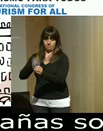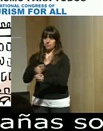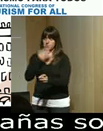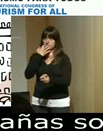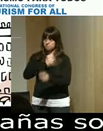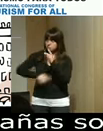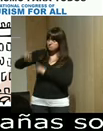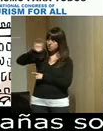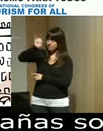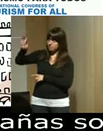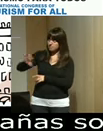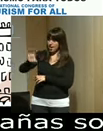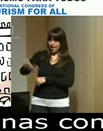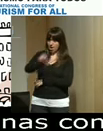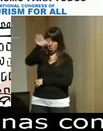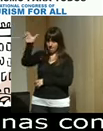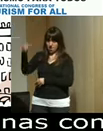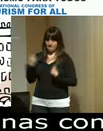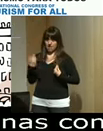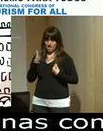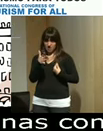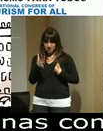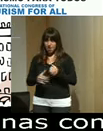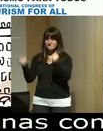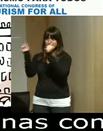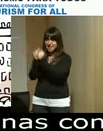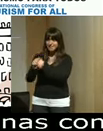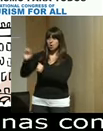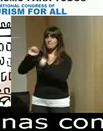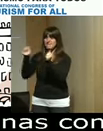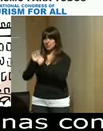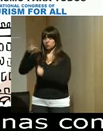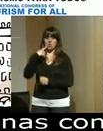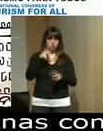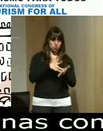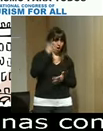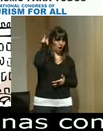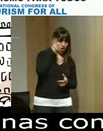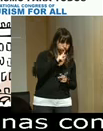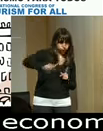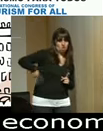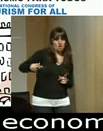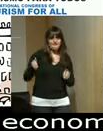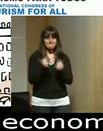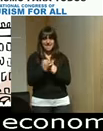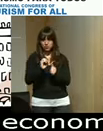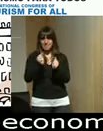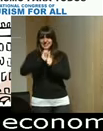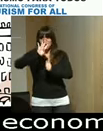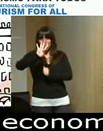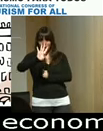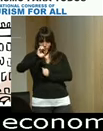edad puede vivir hasta de 20 a 24 años más después tras su jubilación. Estamos hablando de un cuarto de su